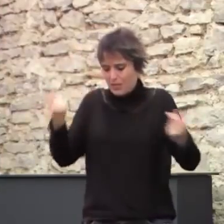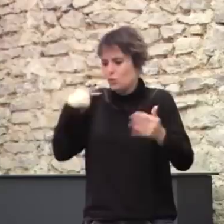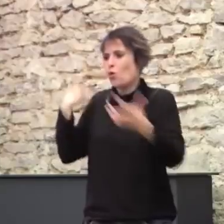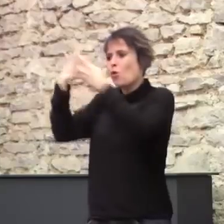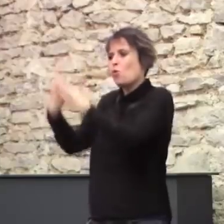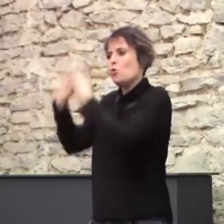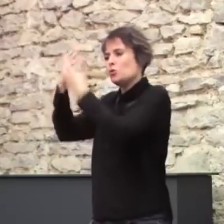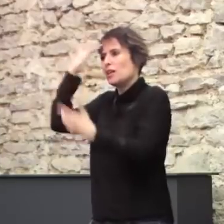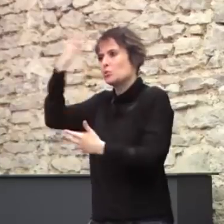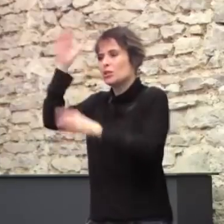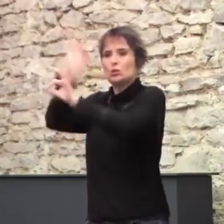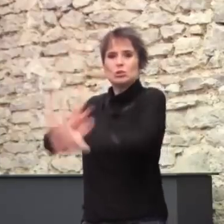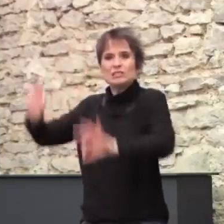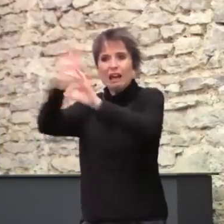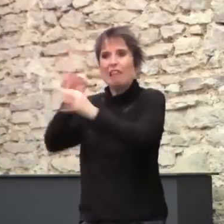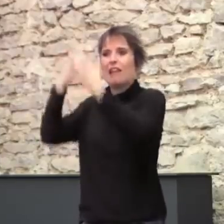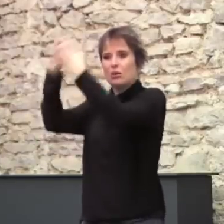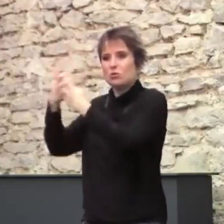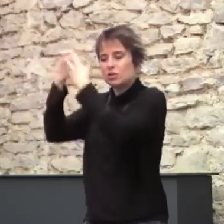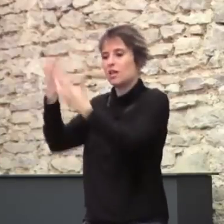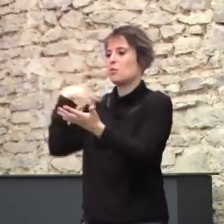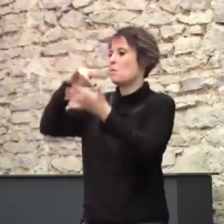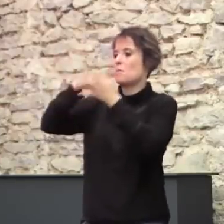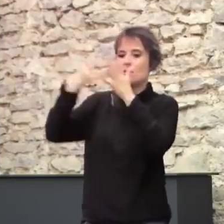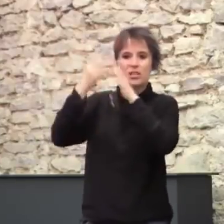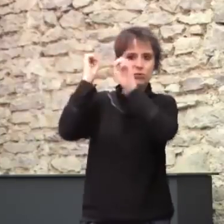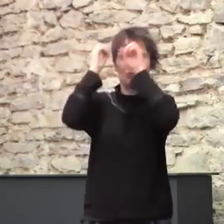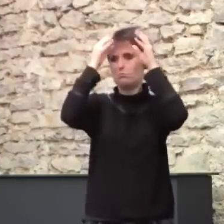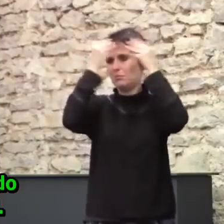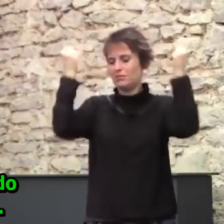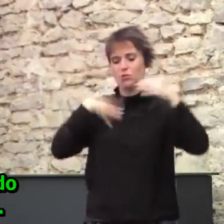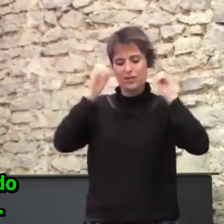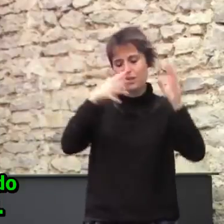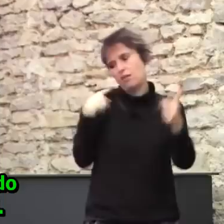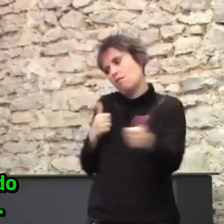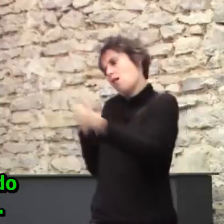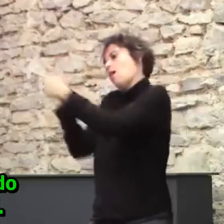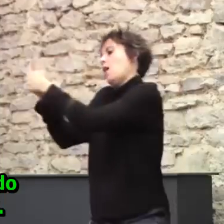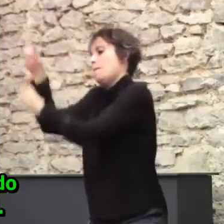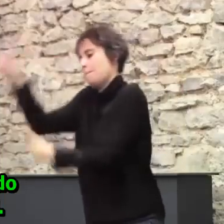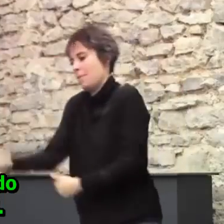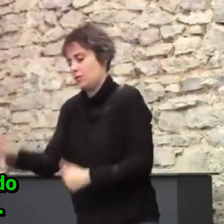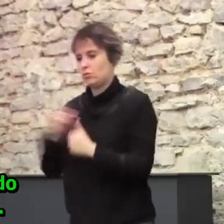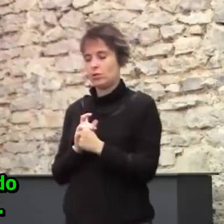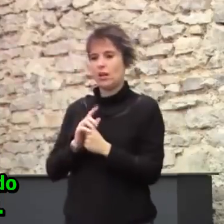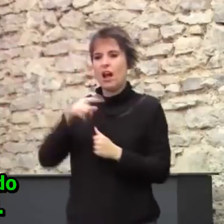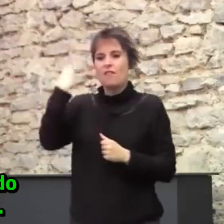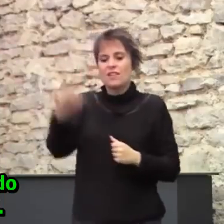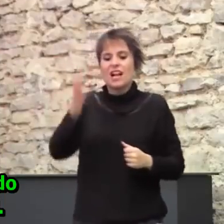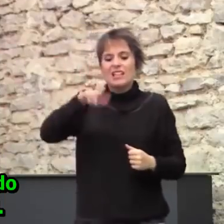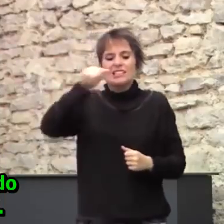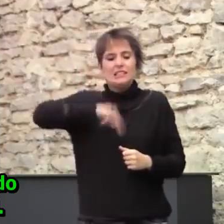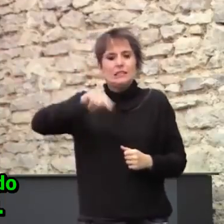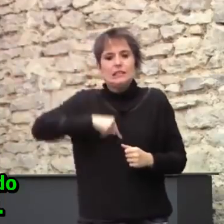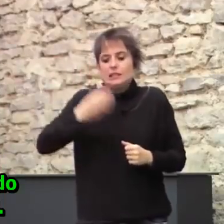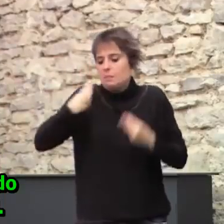luchar por mis sueños y mis proyectos y me entregué totalmente a la otra persona, ¿no? Y claro, hay una siente pues que ha